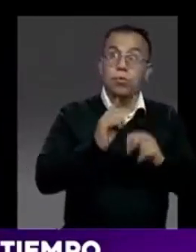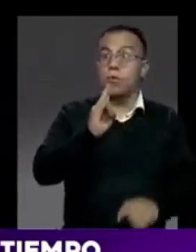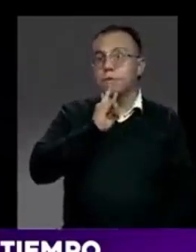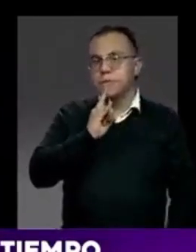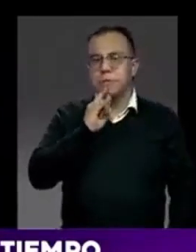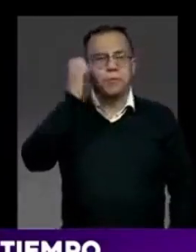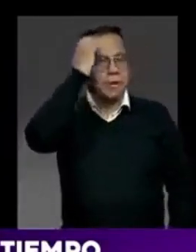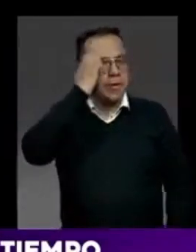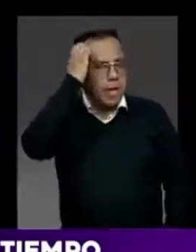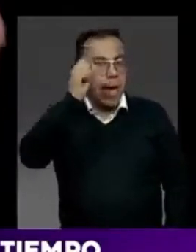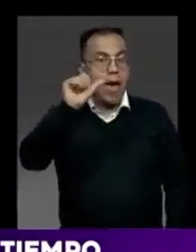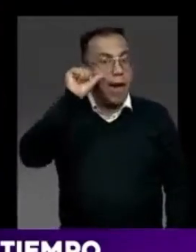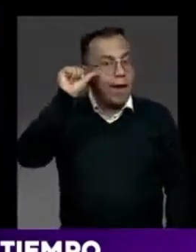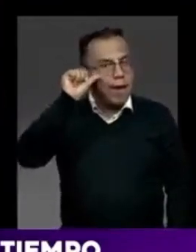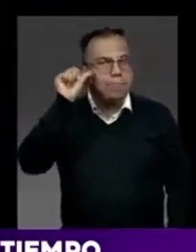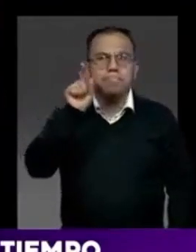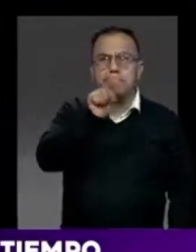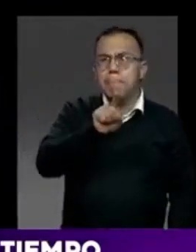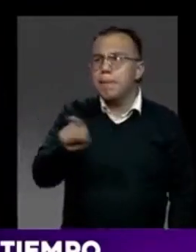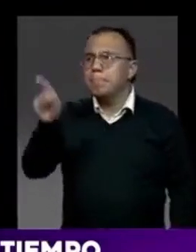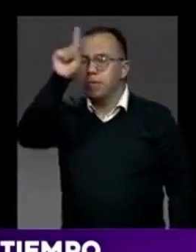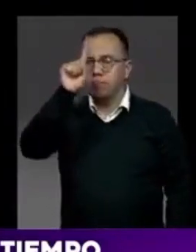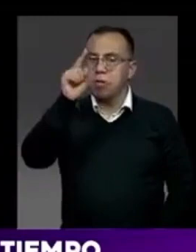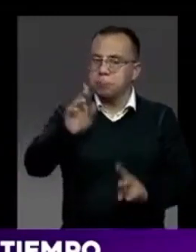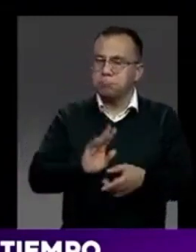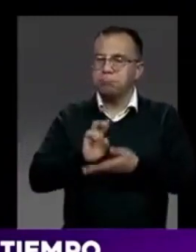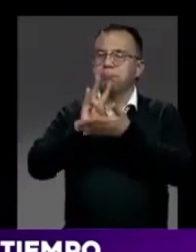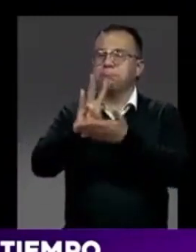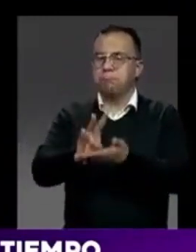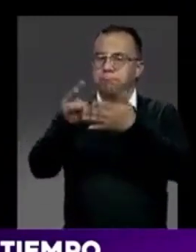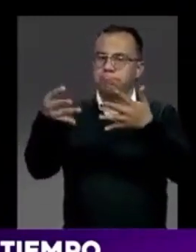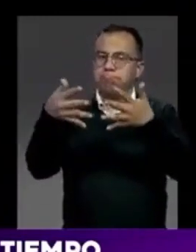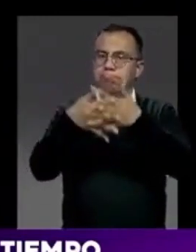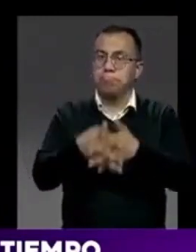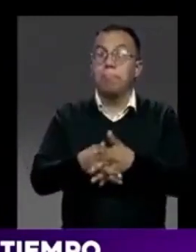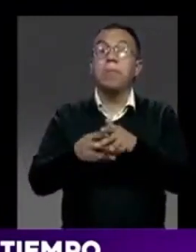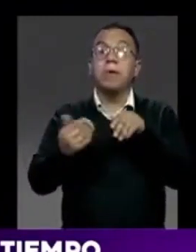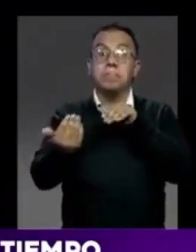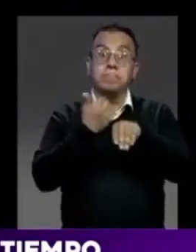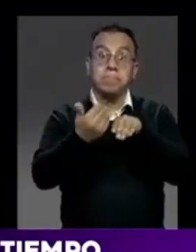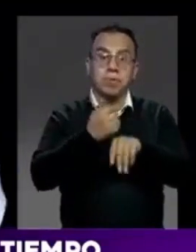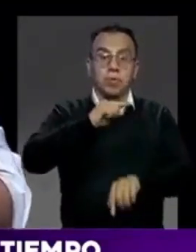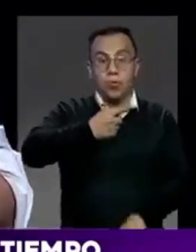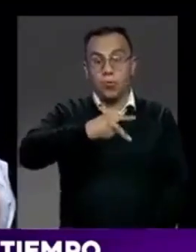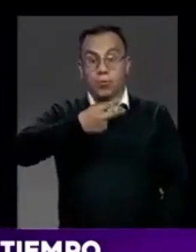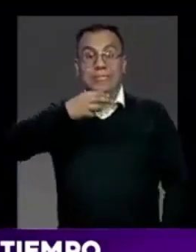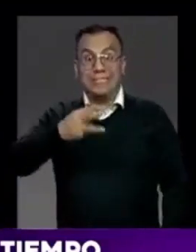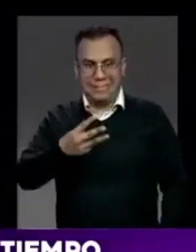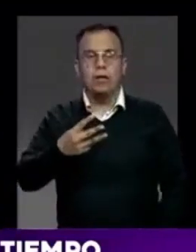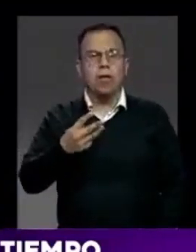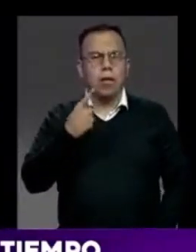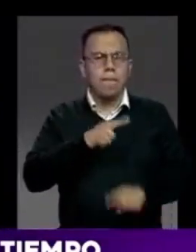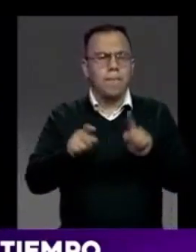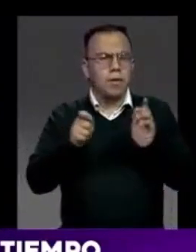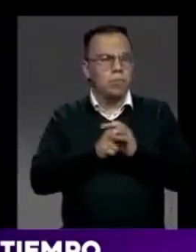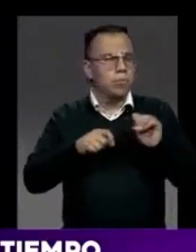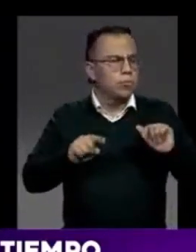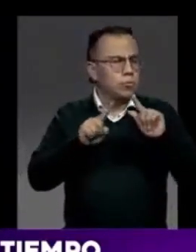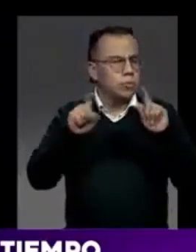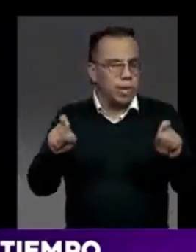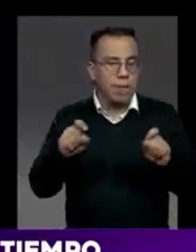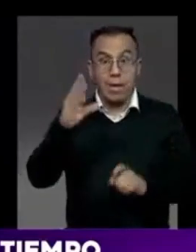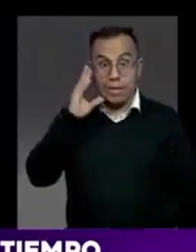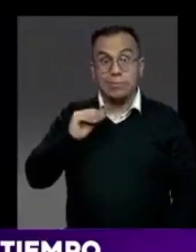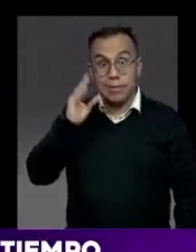europa y asia abrir todo un modelo de negocio integrado con vías terciarias de acopio yo tengo que abordar un tema de una